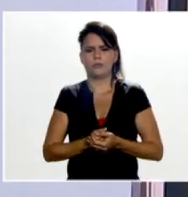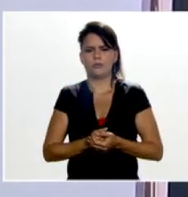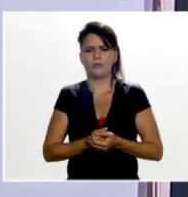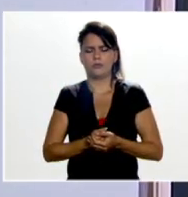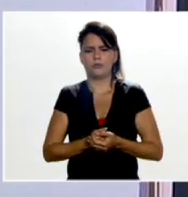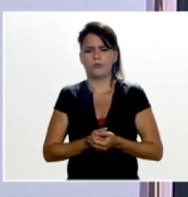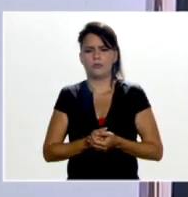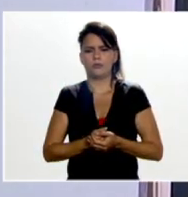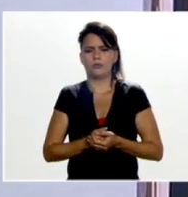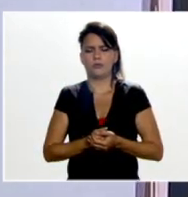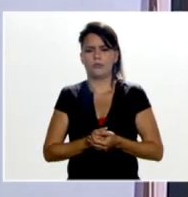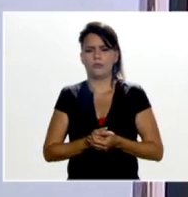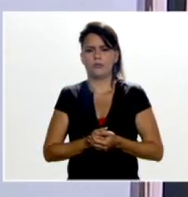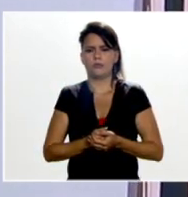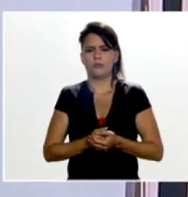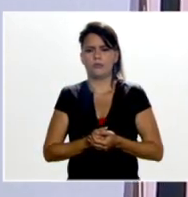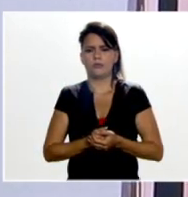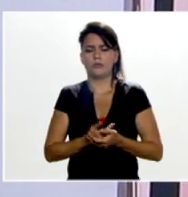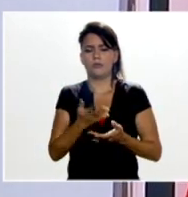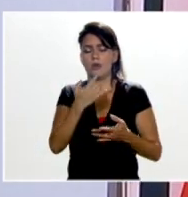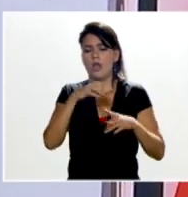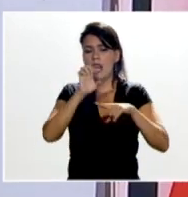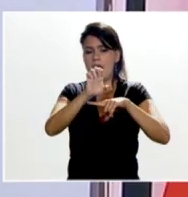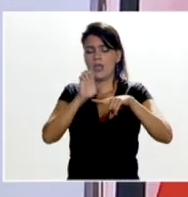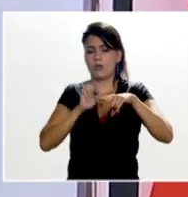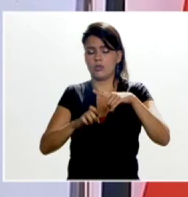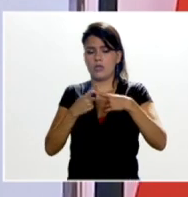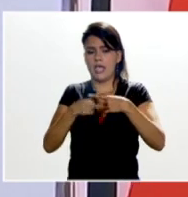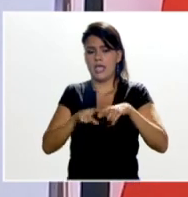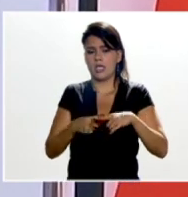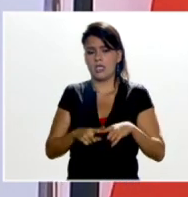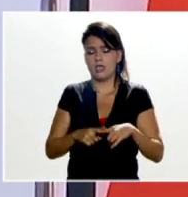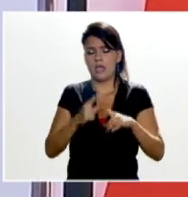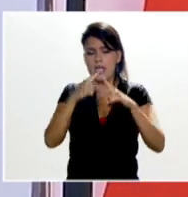Y despejamos la ecuación resultante. X por x da